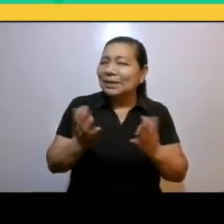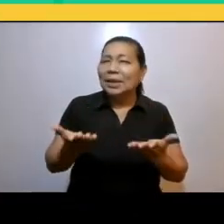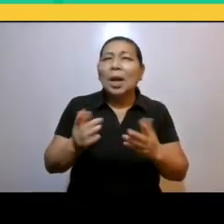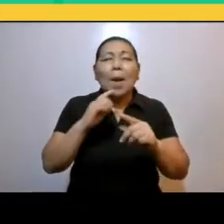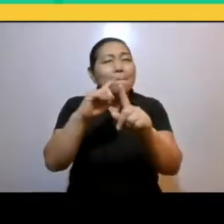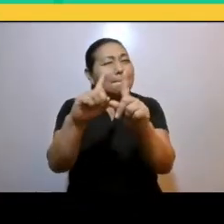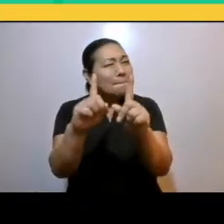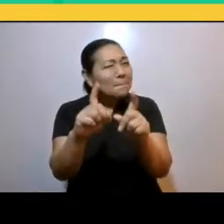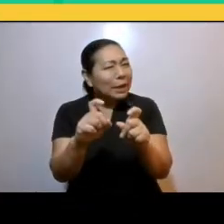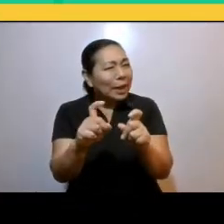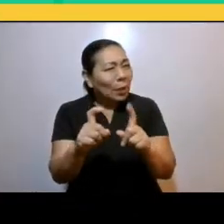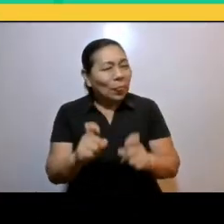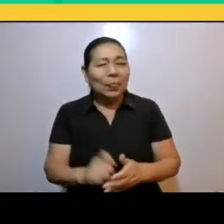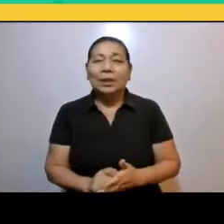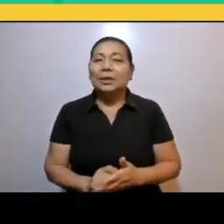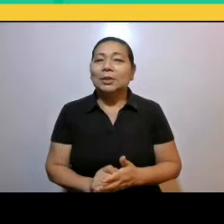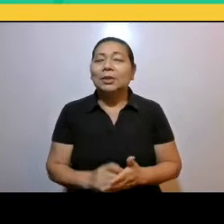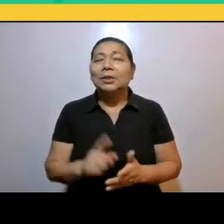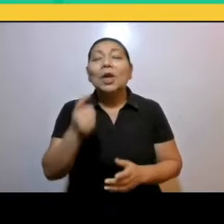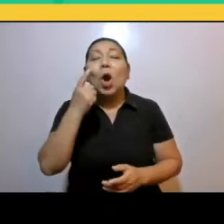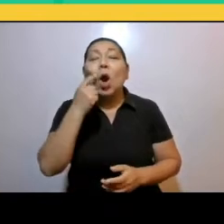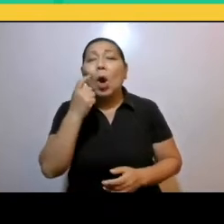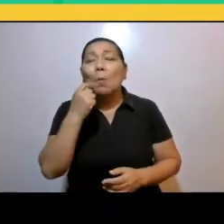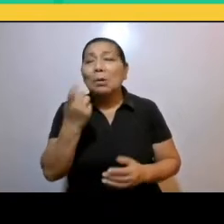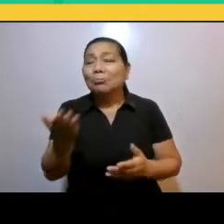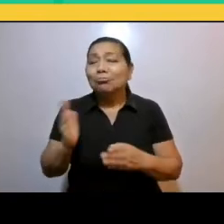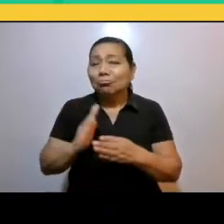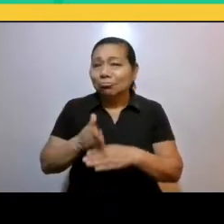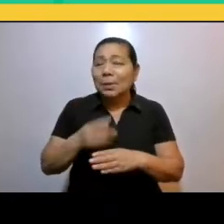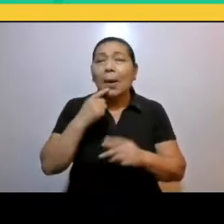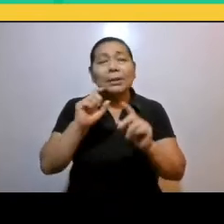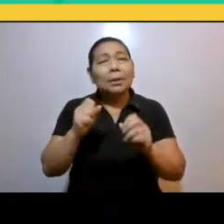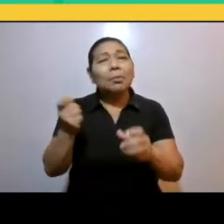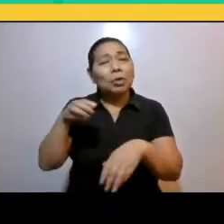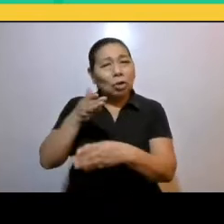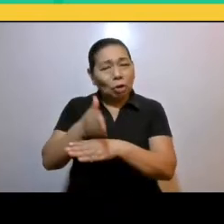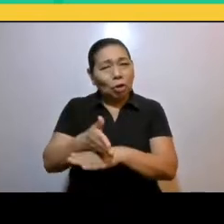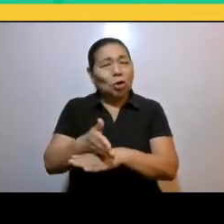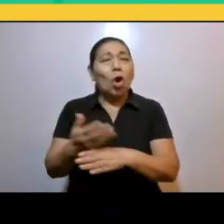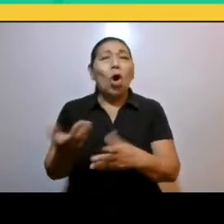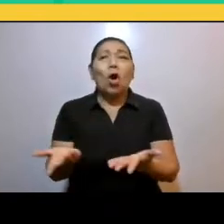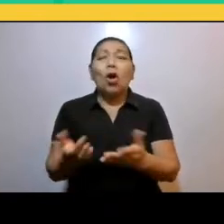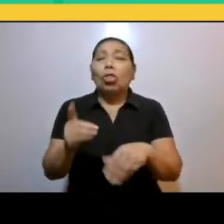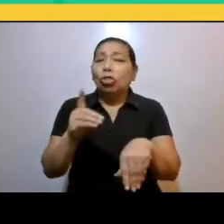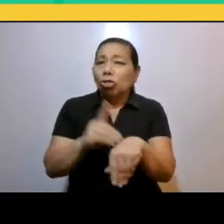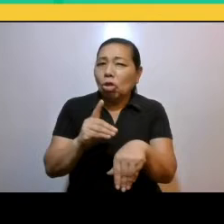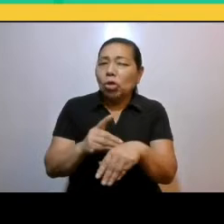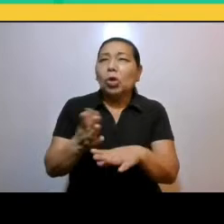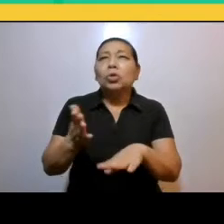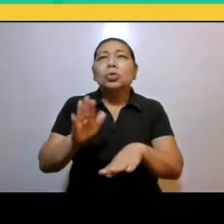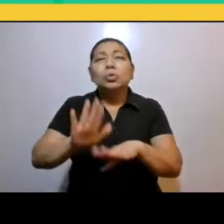consulta a nivel de hombres, ¿no? Muchos hombres llegan a consulta por problemas vinculados a su vida